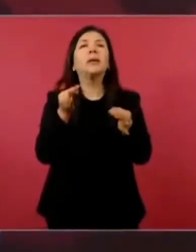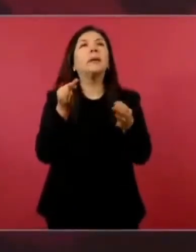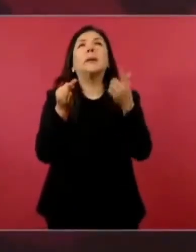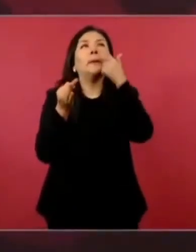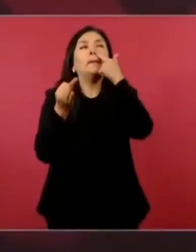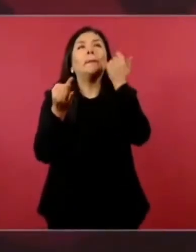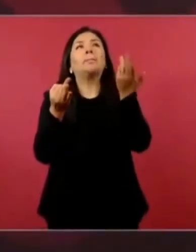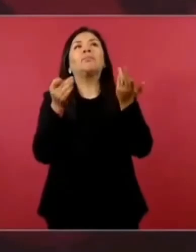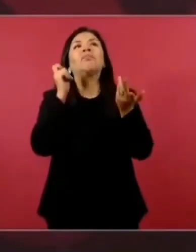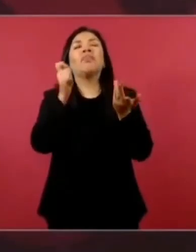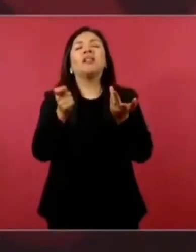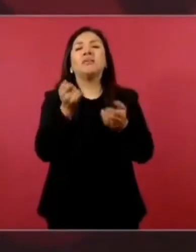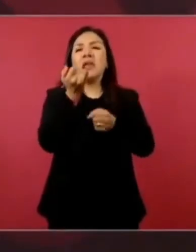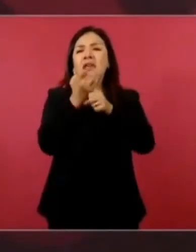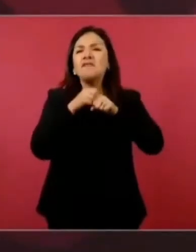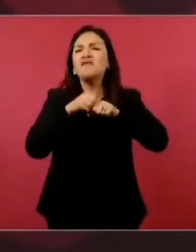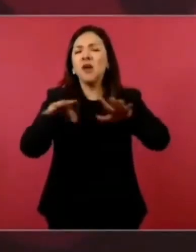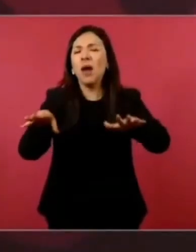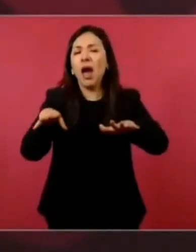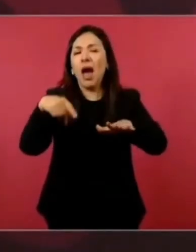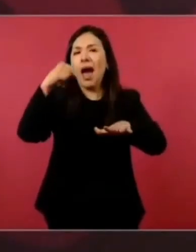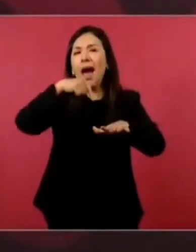de información,